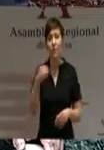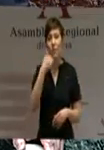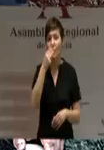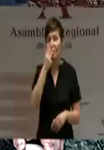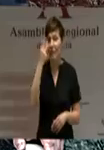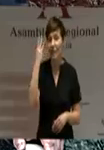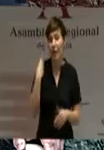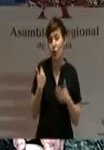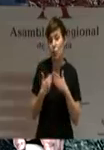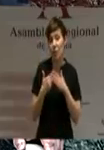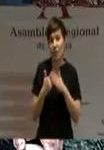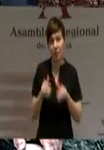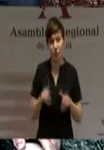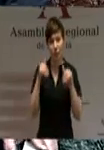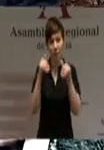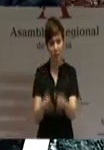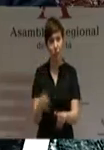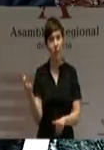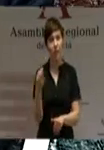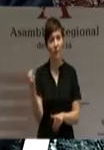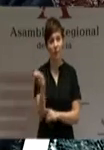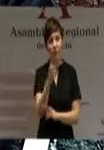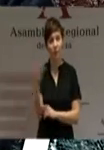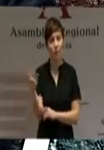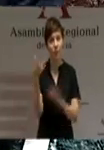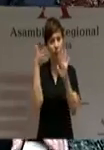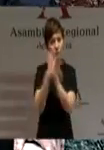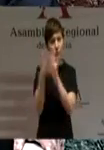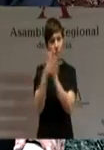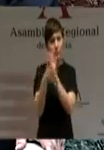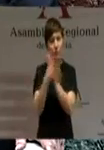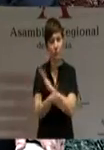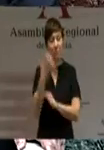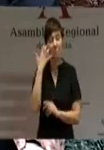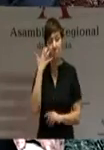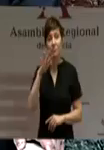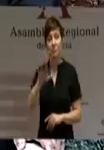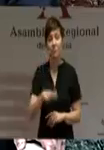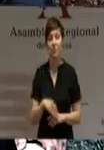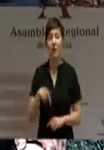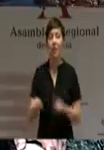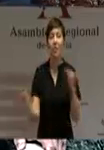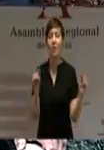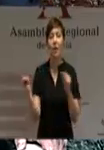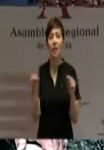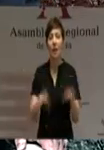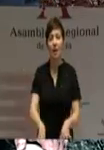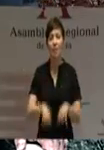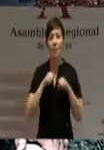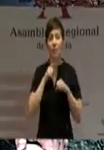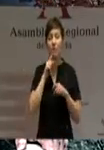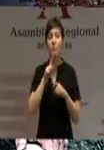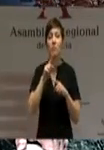años de legislatura. Este debate de investidura también es atípico porque no es consecuencia de unas elecciones